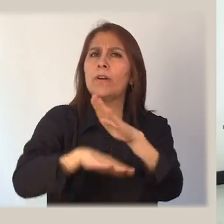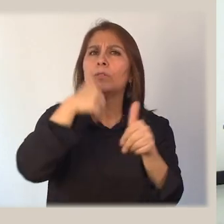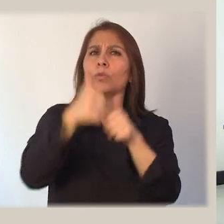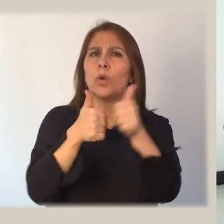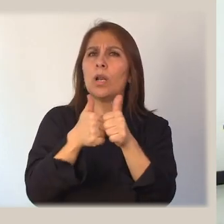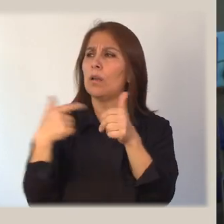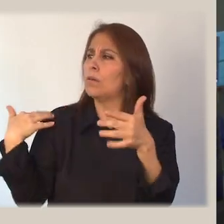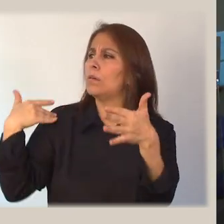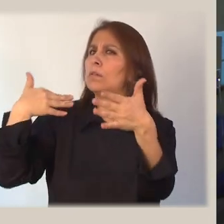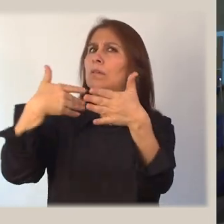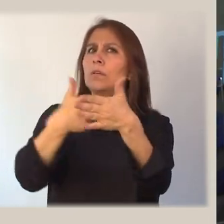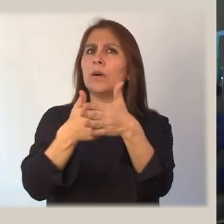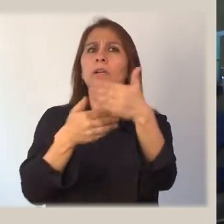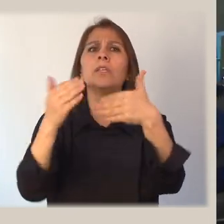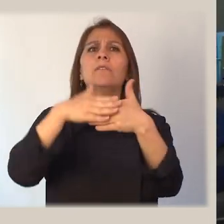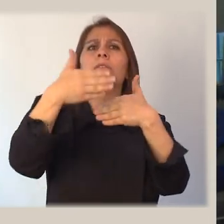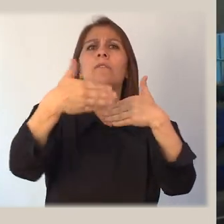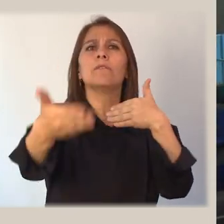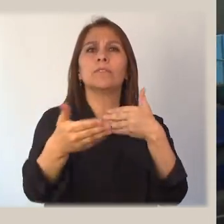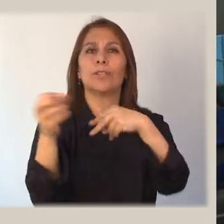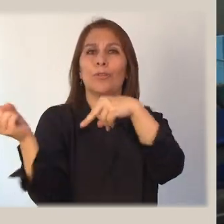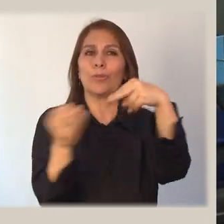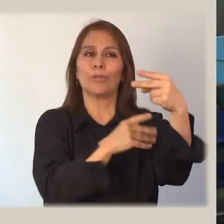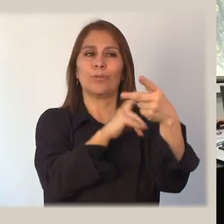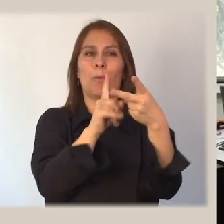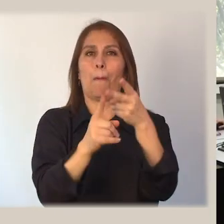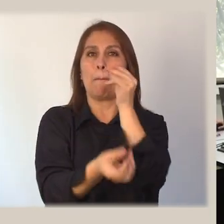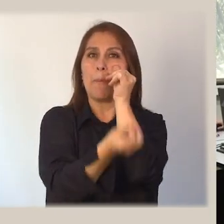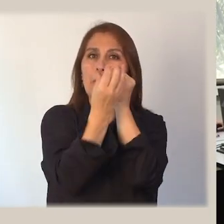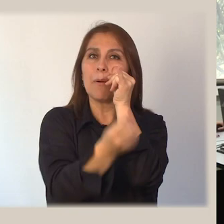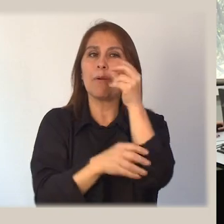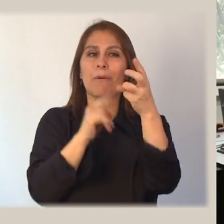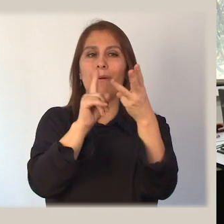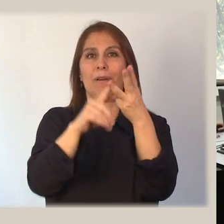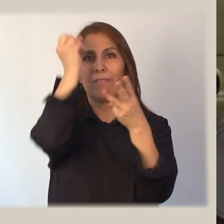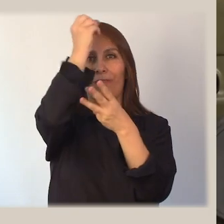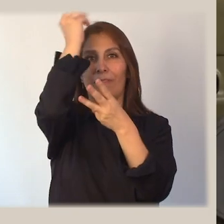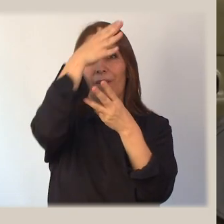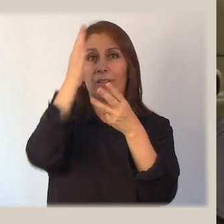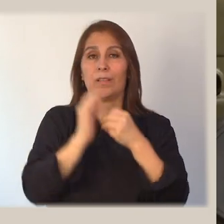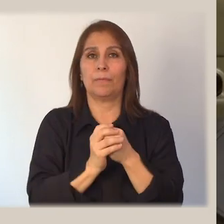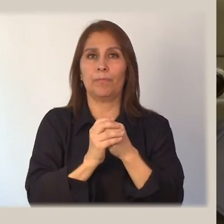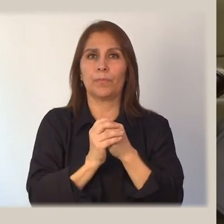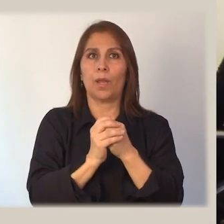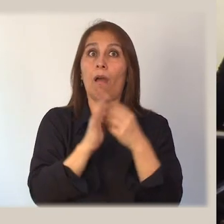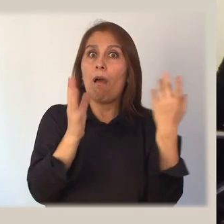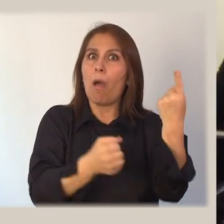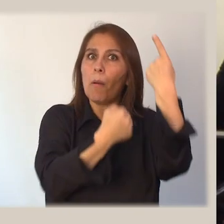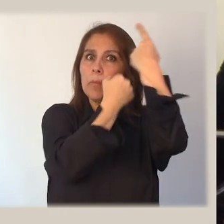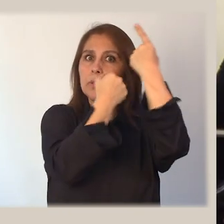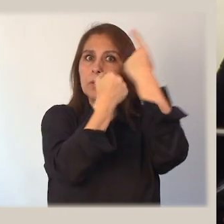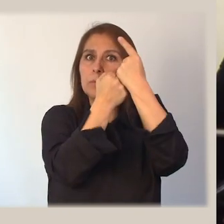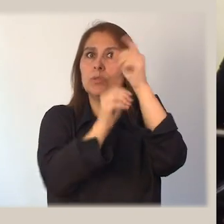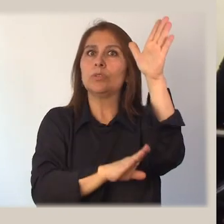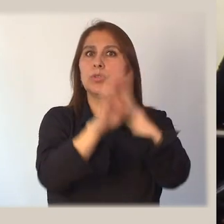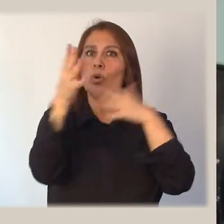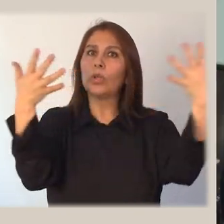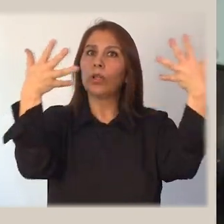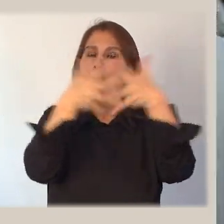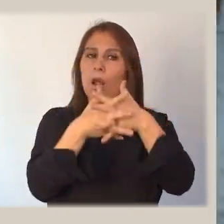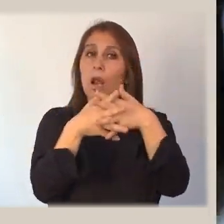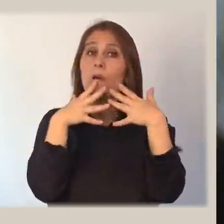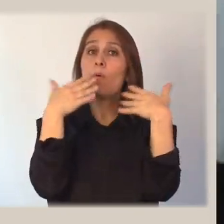en los acumulados y avances del campo de la educación, la pedagogía y las didácticas, bajo los principios de formación